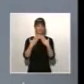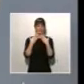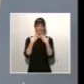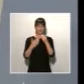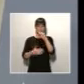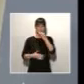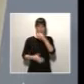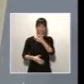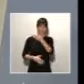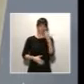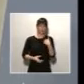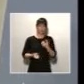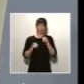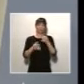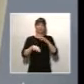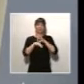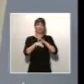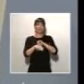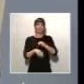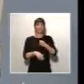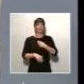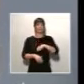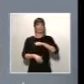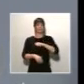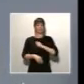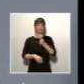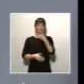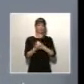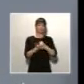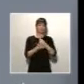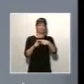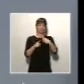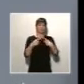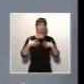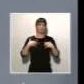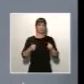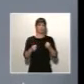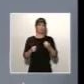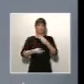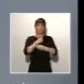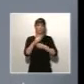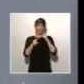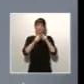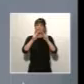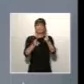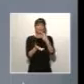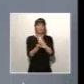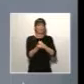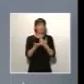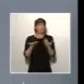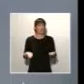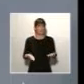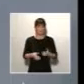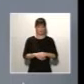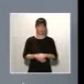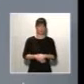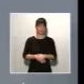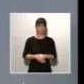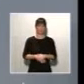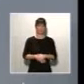la Agencia Española de Medicamentos y Productos Sanitarios en relación con los medicamentos. Estamos trabajando en tres campos